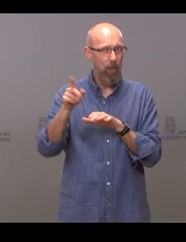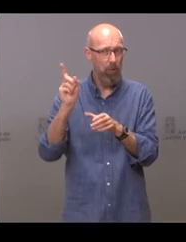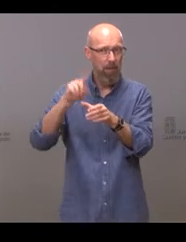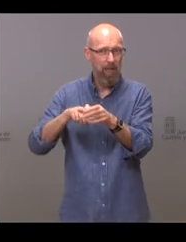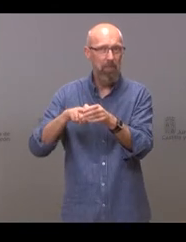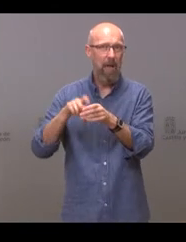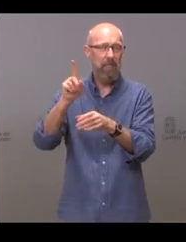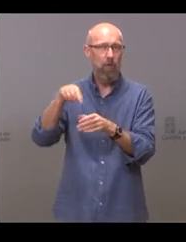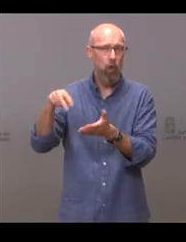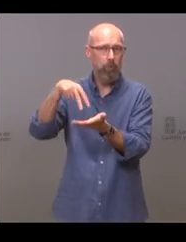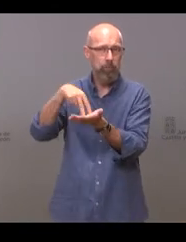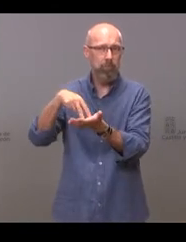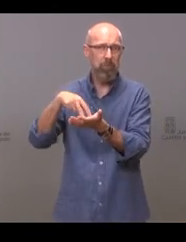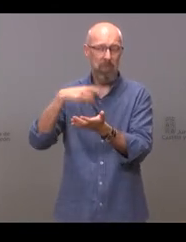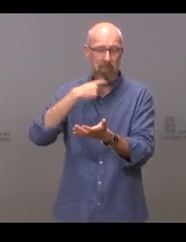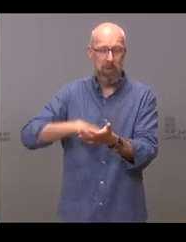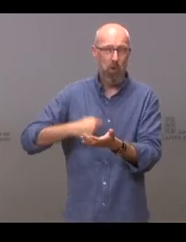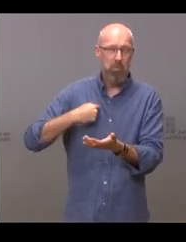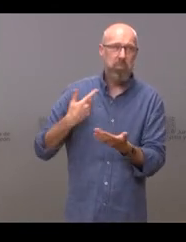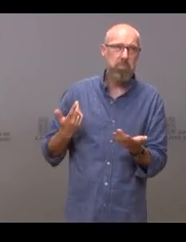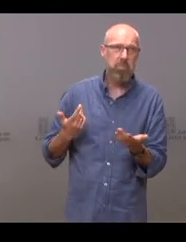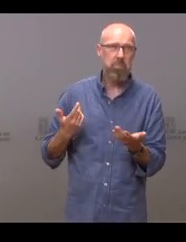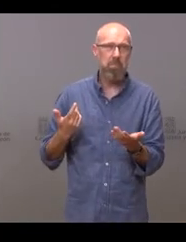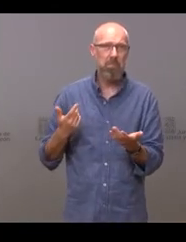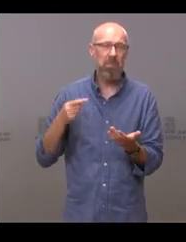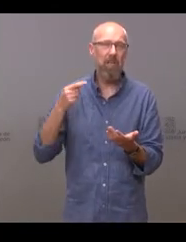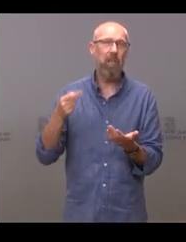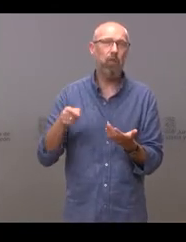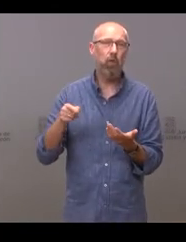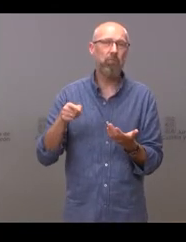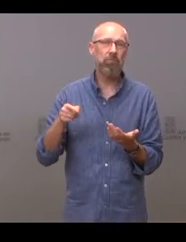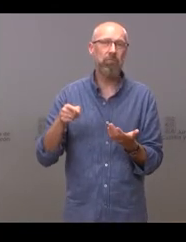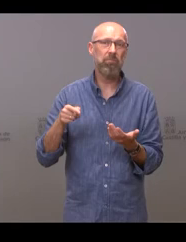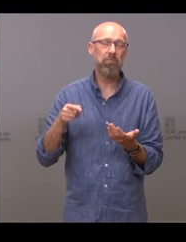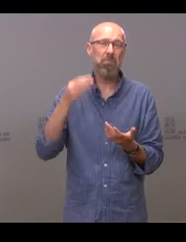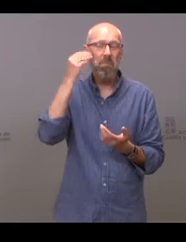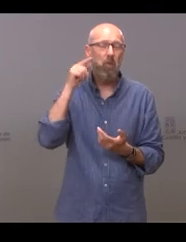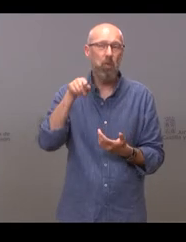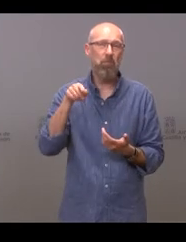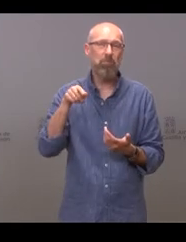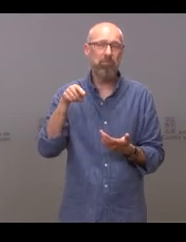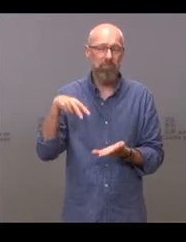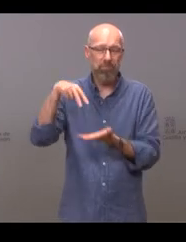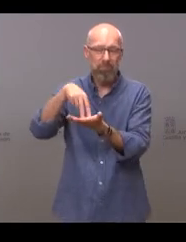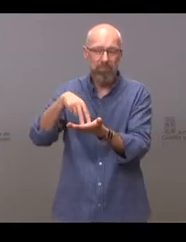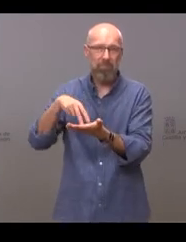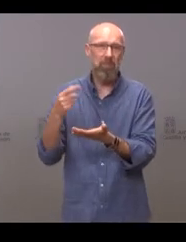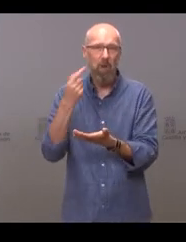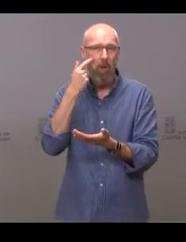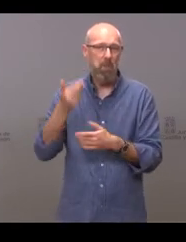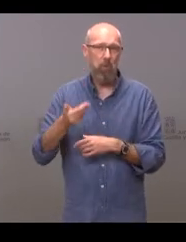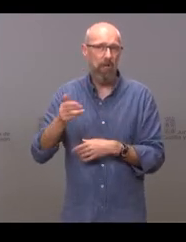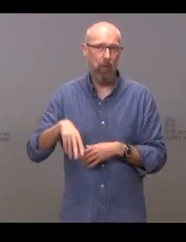mi humilde persona creo que no no creo no creo que aporte o deje de aportar